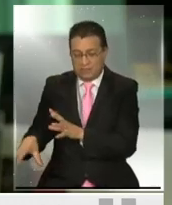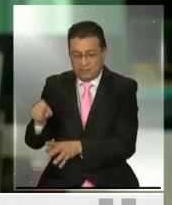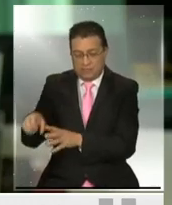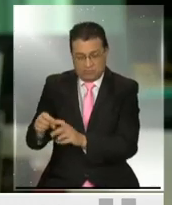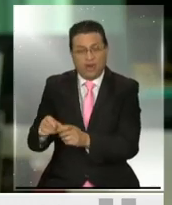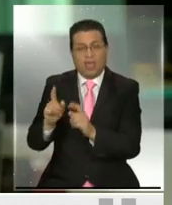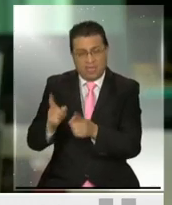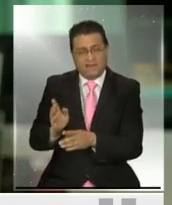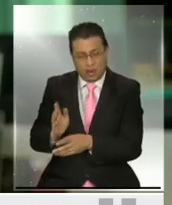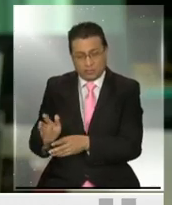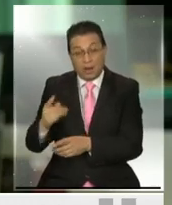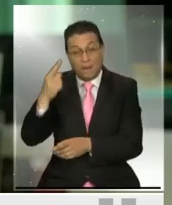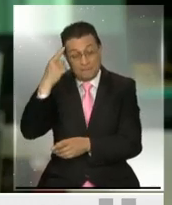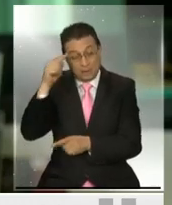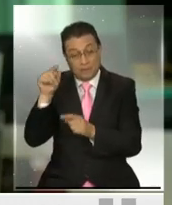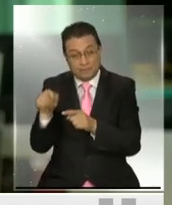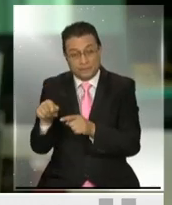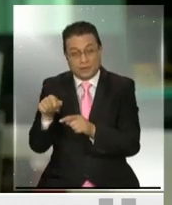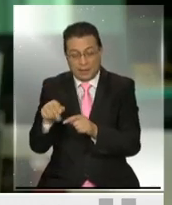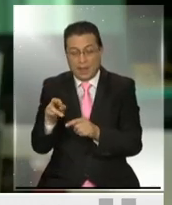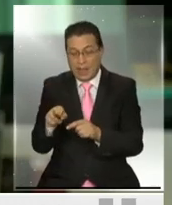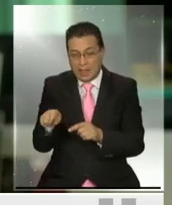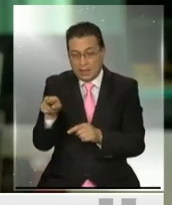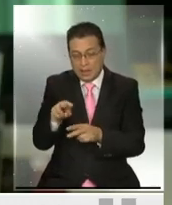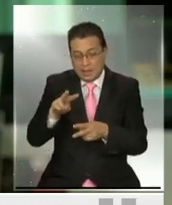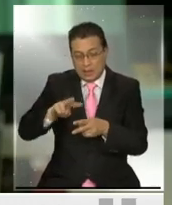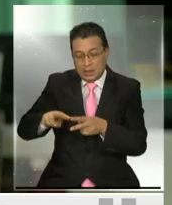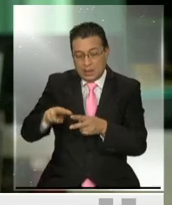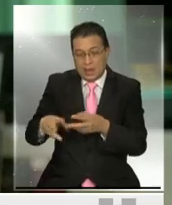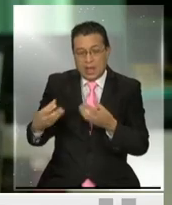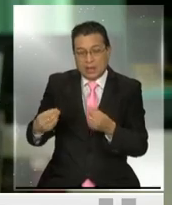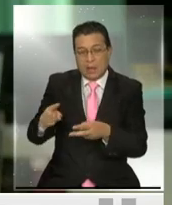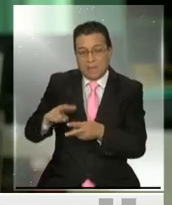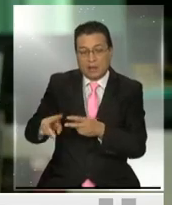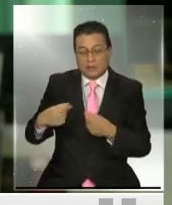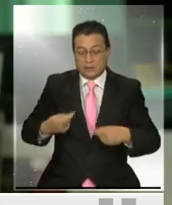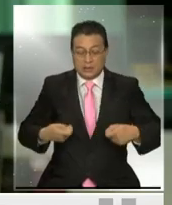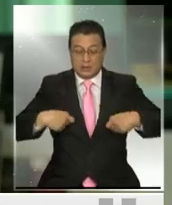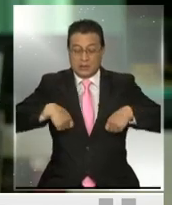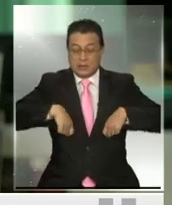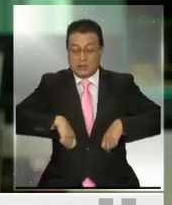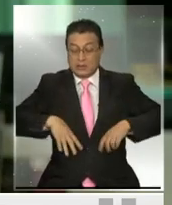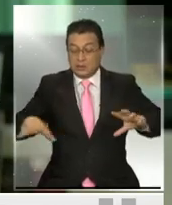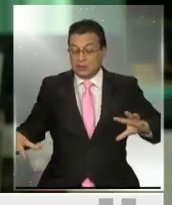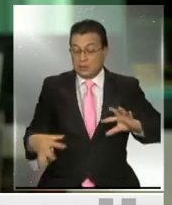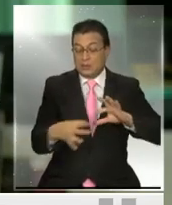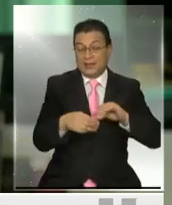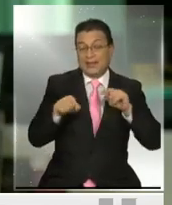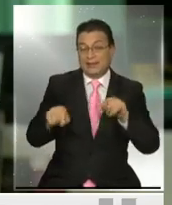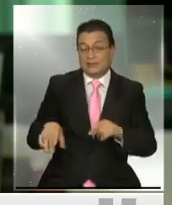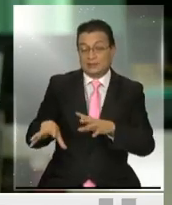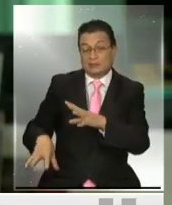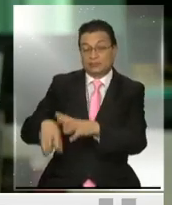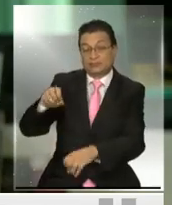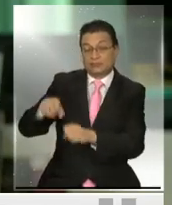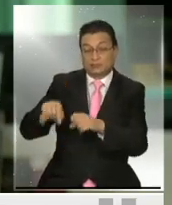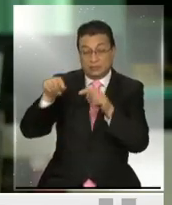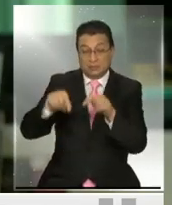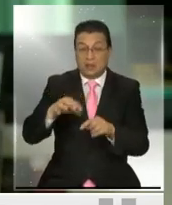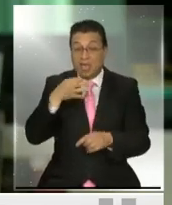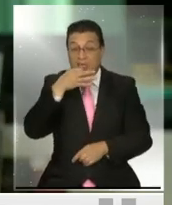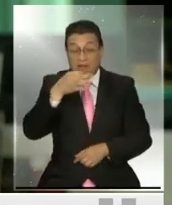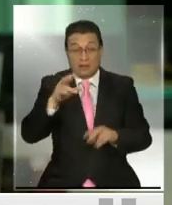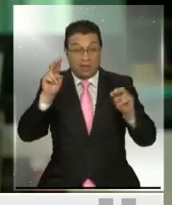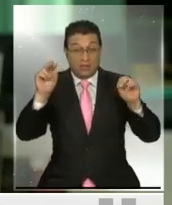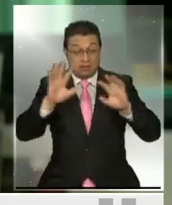eso en los términos en que estamos hay que también redefinir que lo que pasa con las rentas asociada a los recursos naturales que es un tema que se ha tocado prácticamente